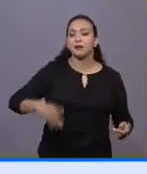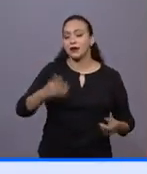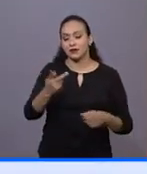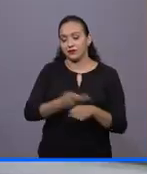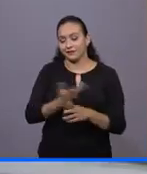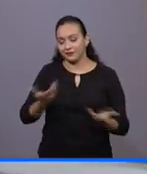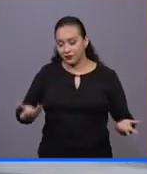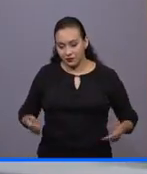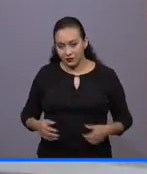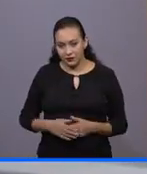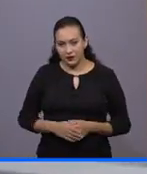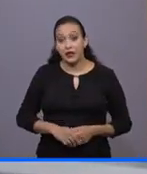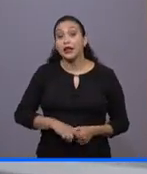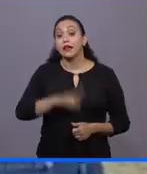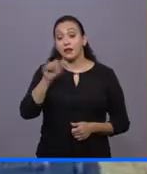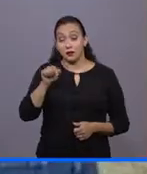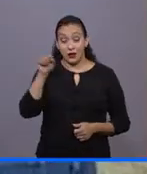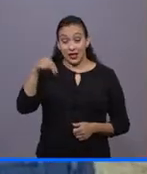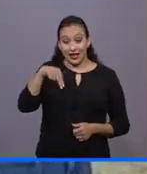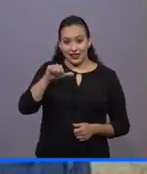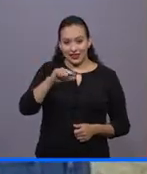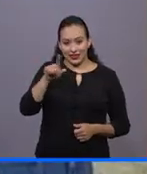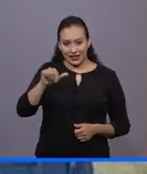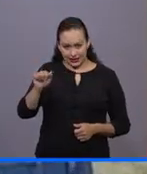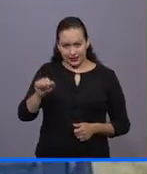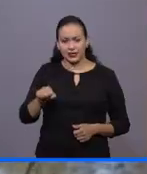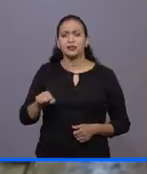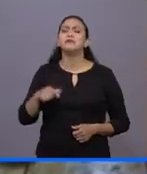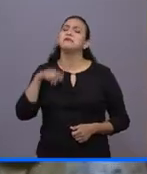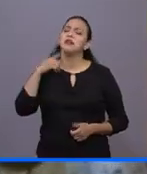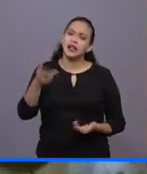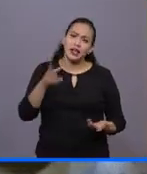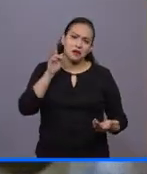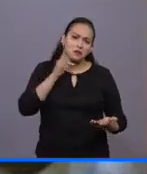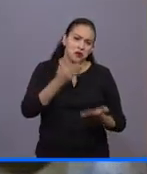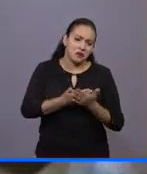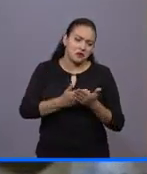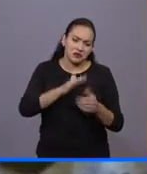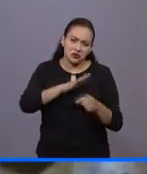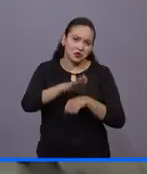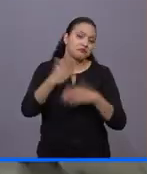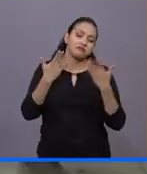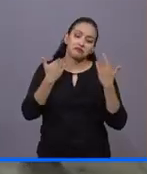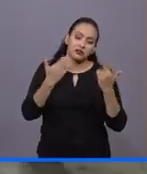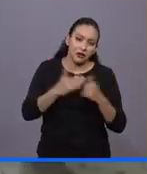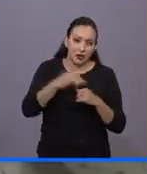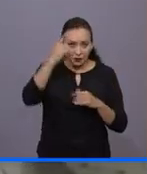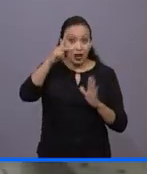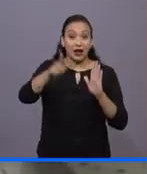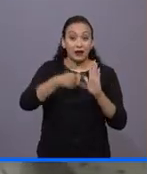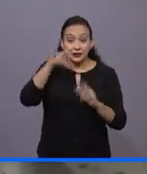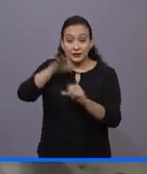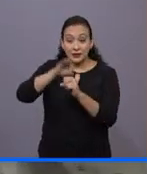similar aconteció en Nazas, en donde tampoco existían elementos suficientes para justificar un nuevo escrutinio. Se precisó que el